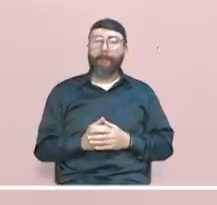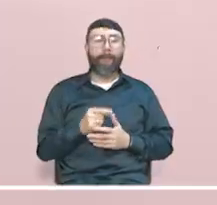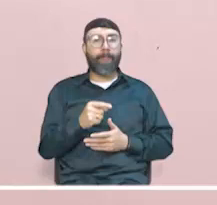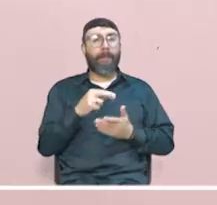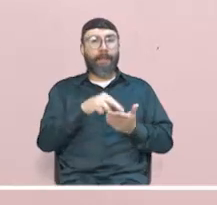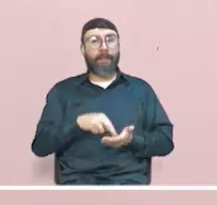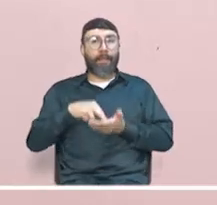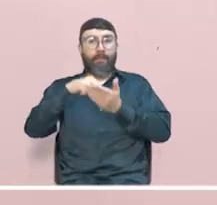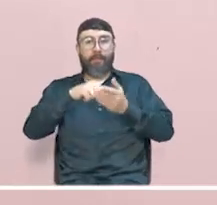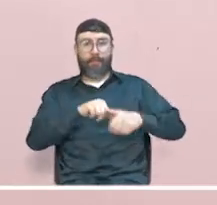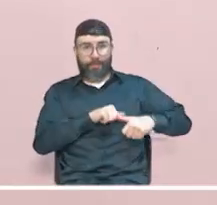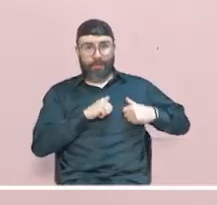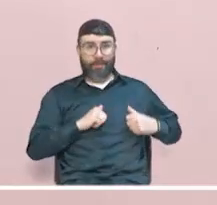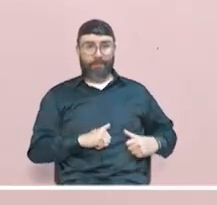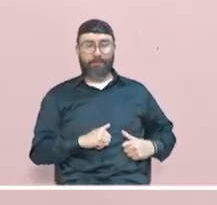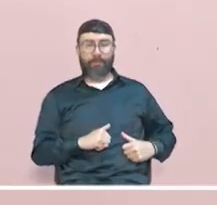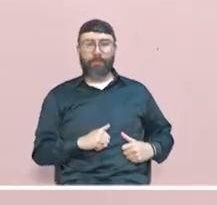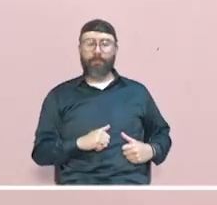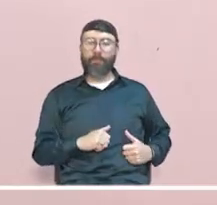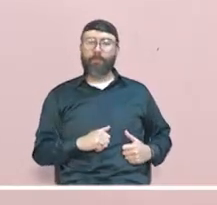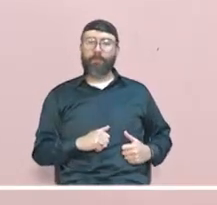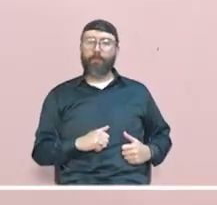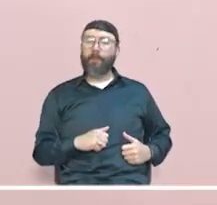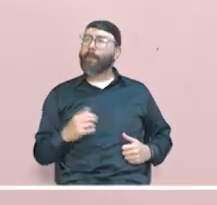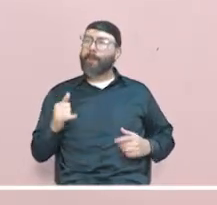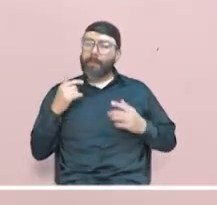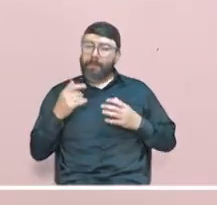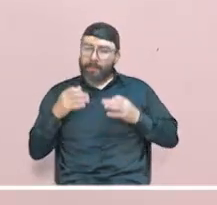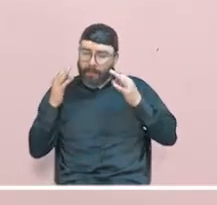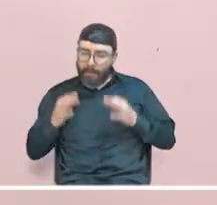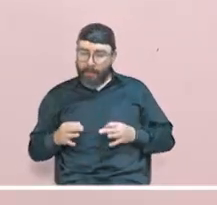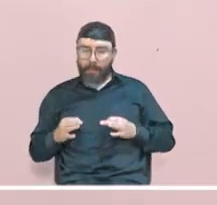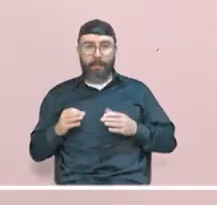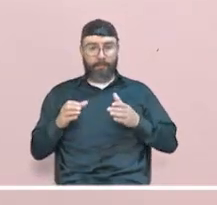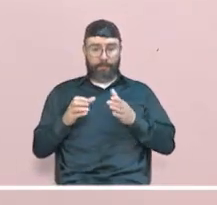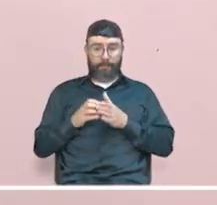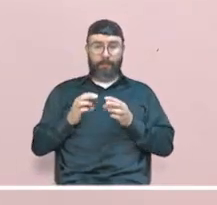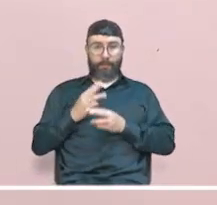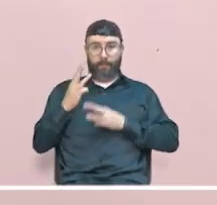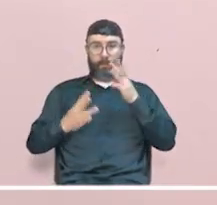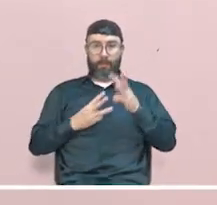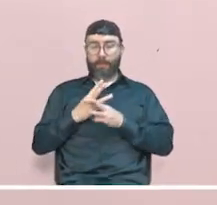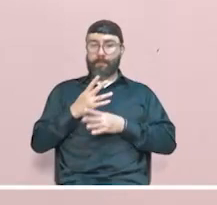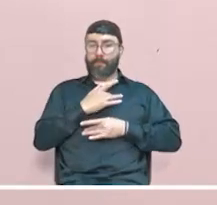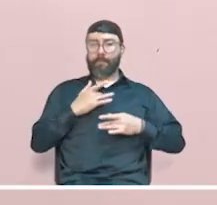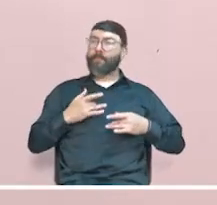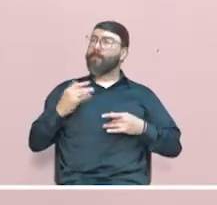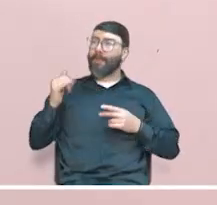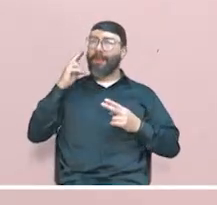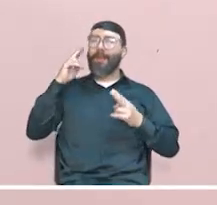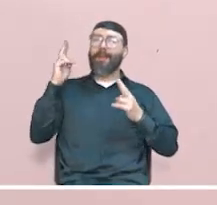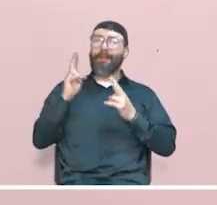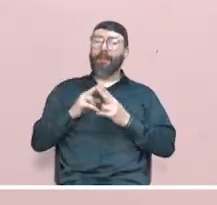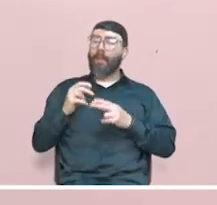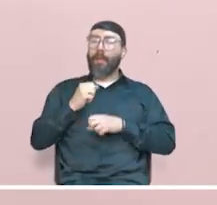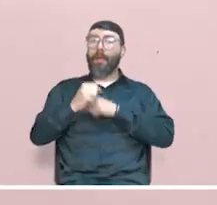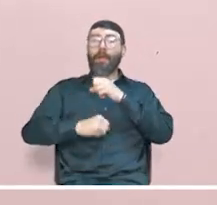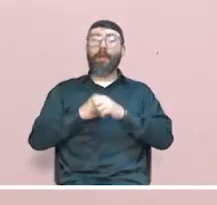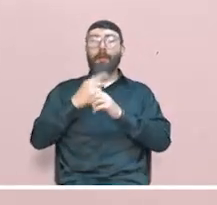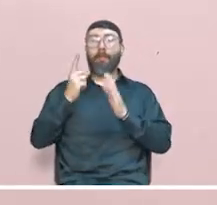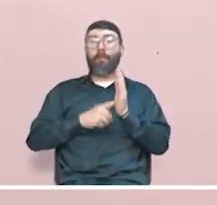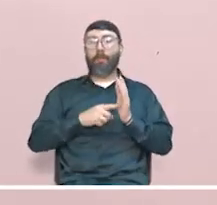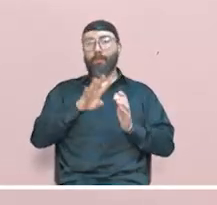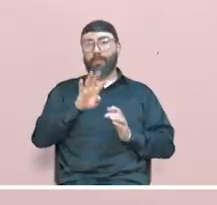cardíaca, digamos, oficialmente la Organización Mundial de la Salud la reconoció en